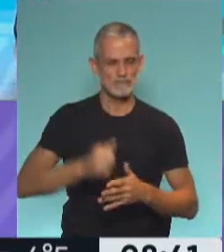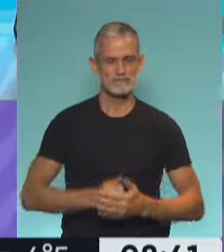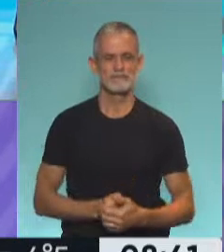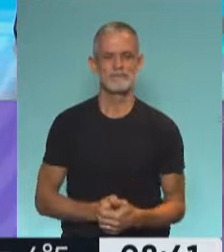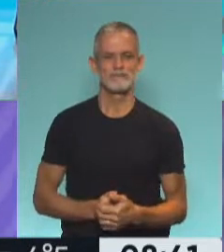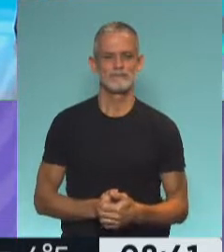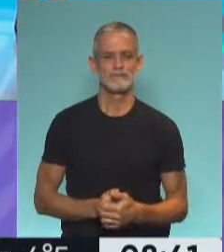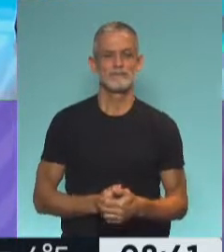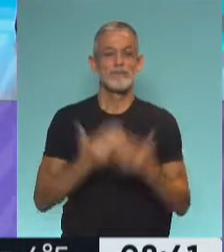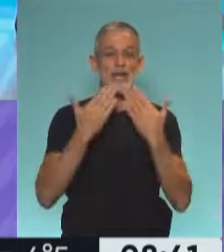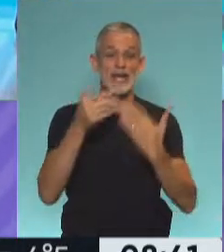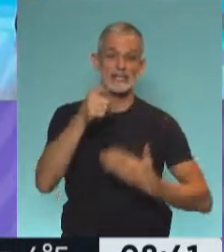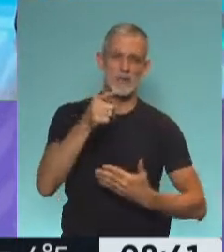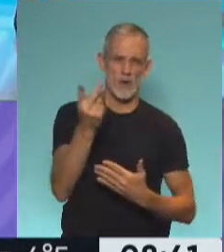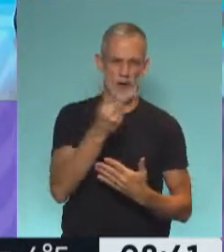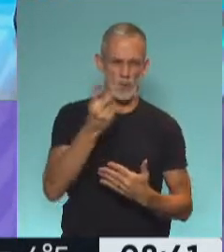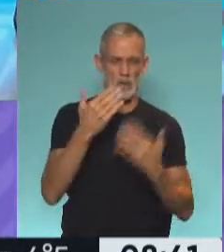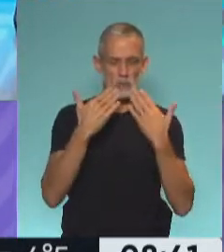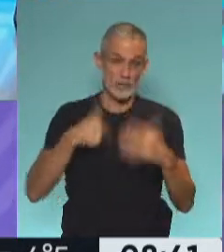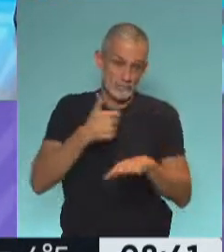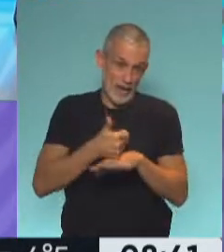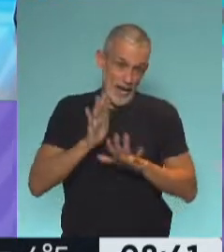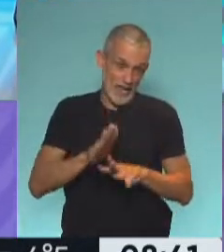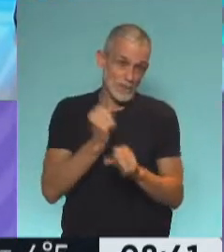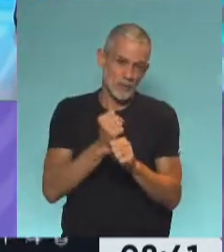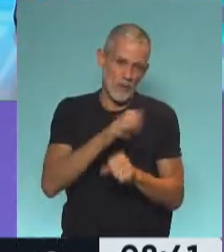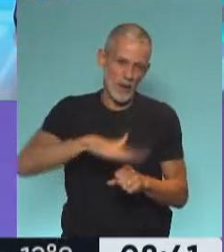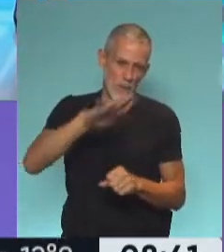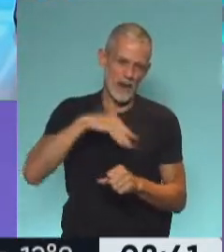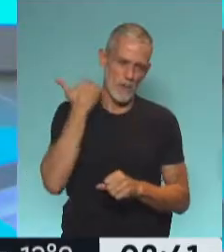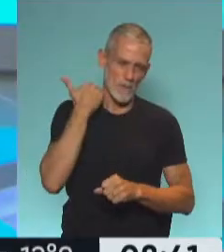Gracias, Ale, gracias, Silvia. Nos quedamos aquí trabajando en el barrio porteño de Mataderos. Bien.